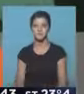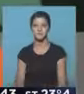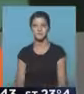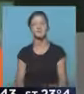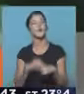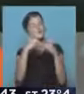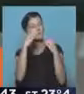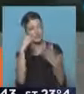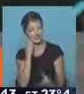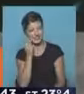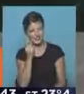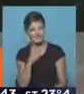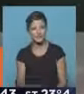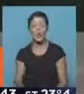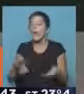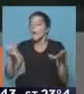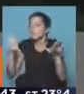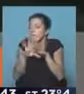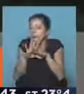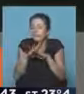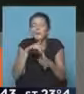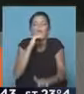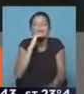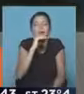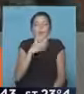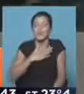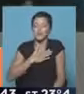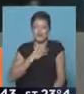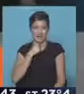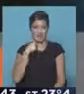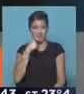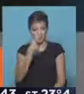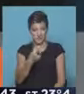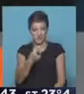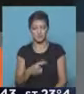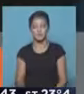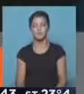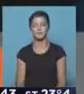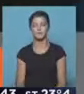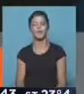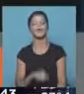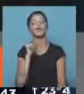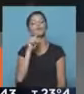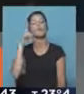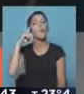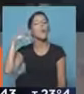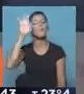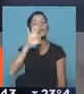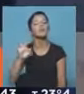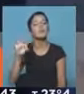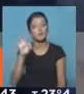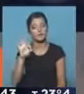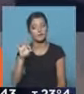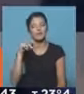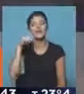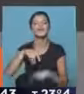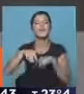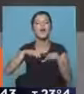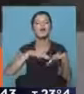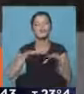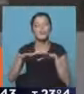días justo algo que te quiero preguntar y ampliar a tu criterio hacia dónde va esta suerte de hermandad